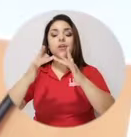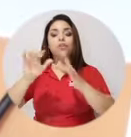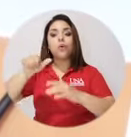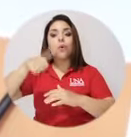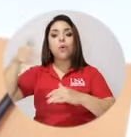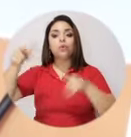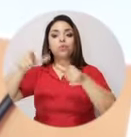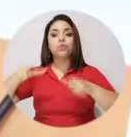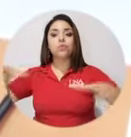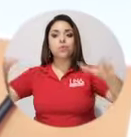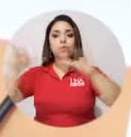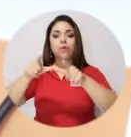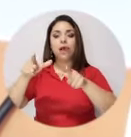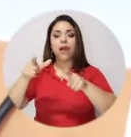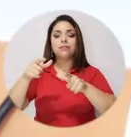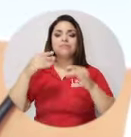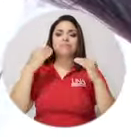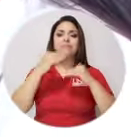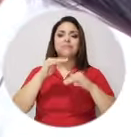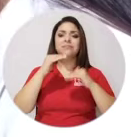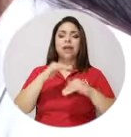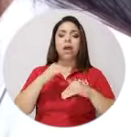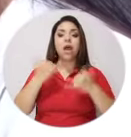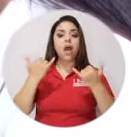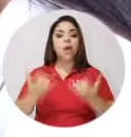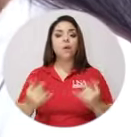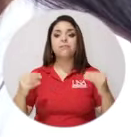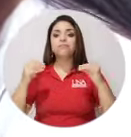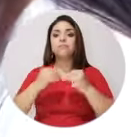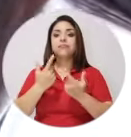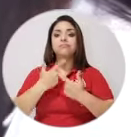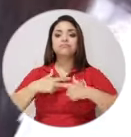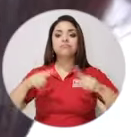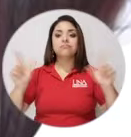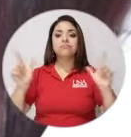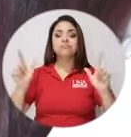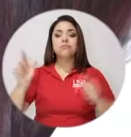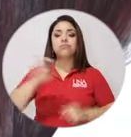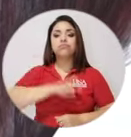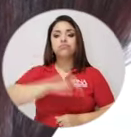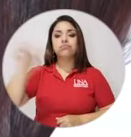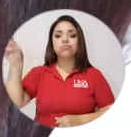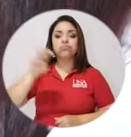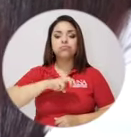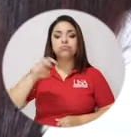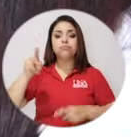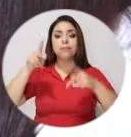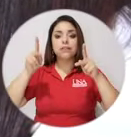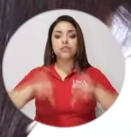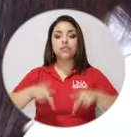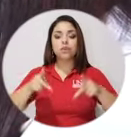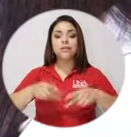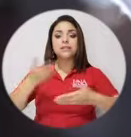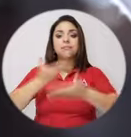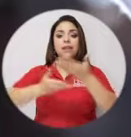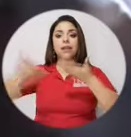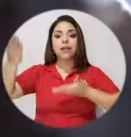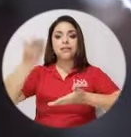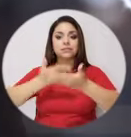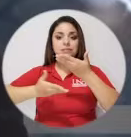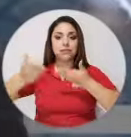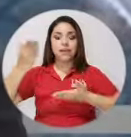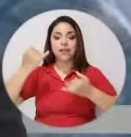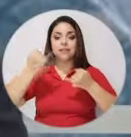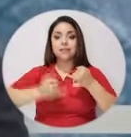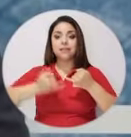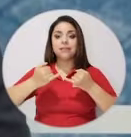otras regiones eran mucho más limitadas que las que hoy tenemos. El tráfico de personas y mercancías a nivel